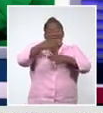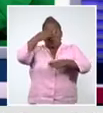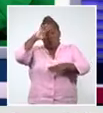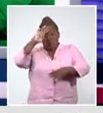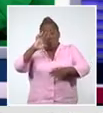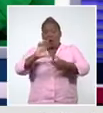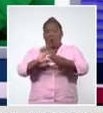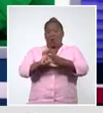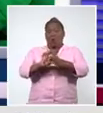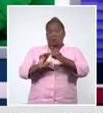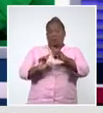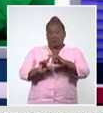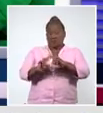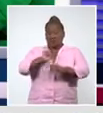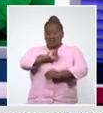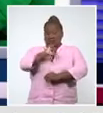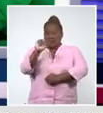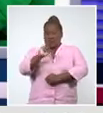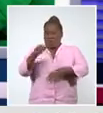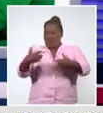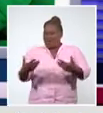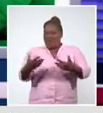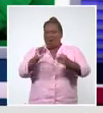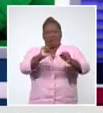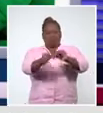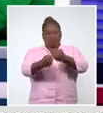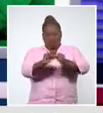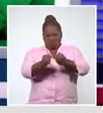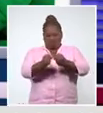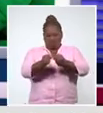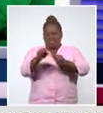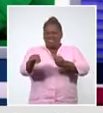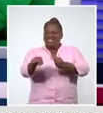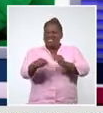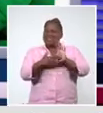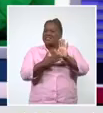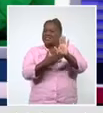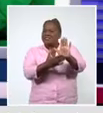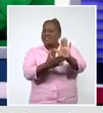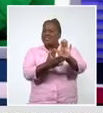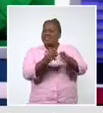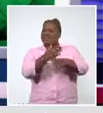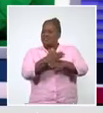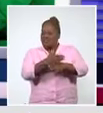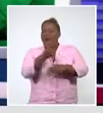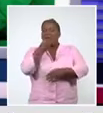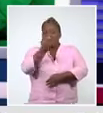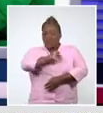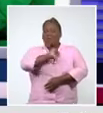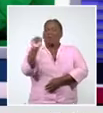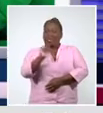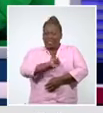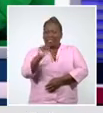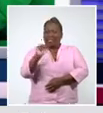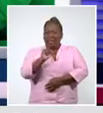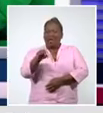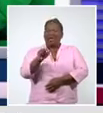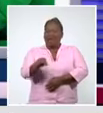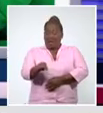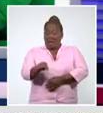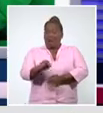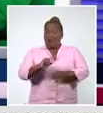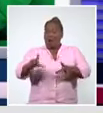han logrado el control, lo cual demuestra que sí, que se puede lograr con una conducción certera, con